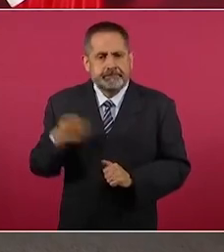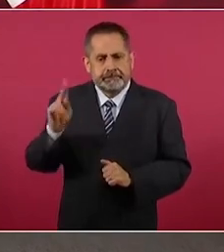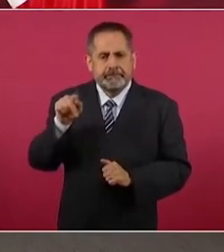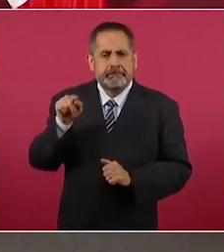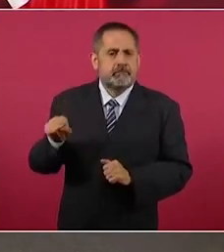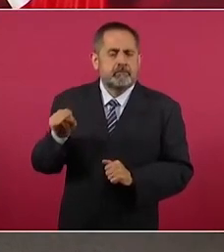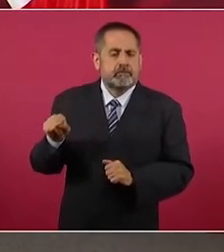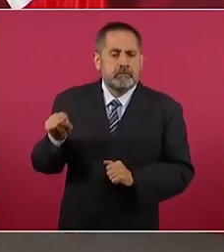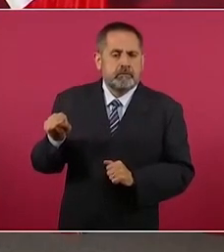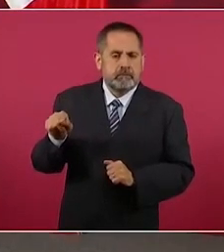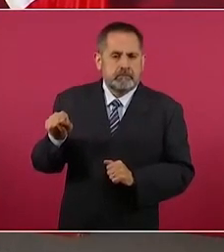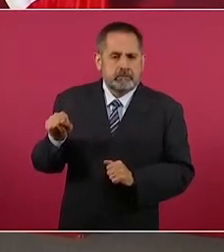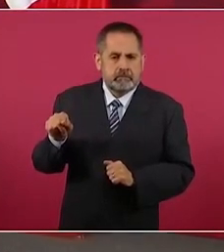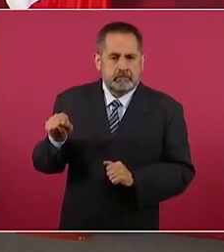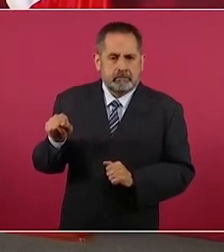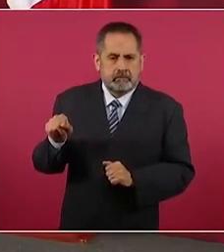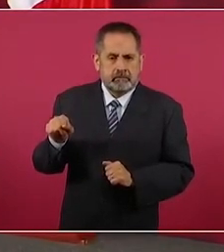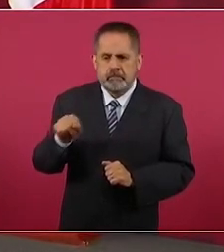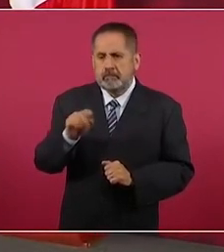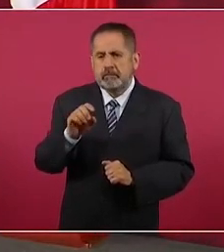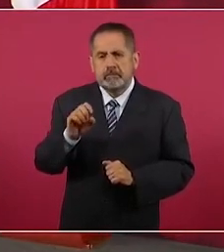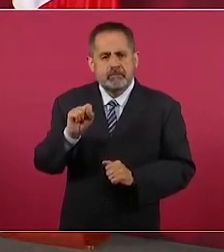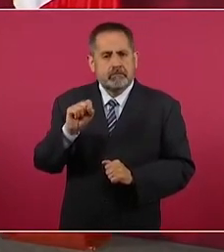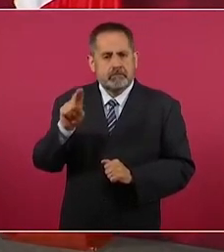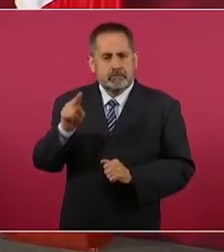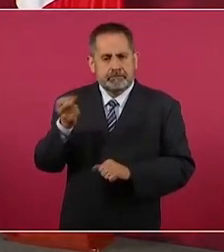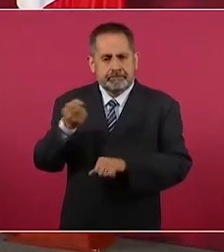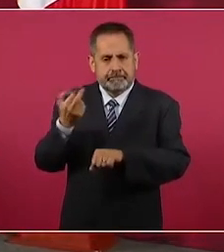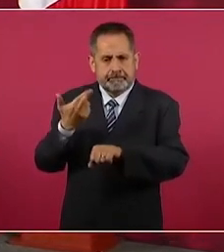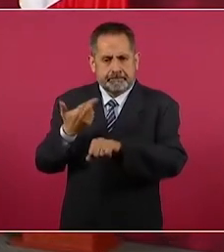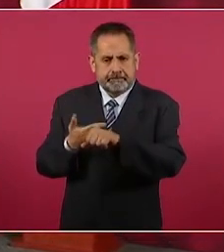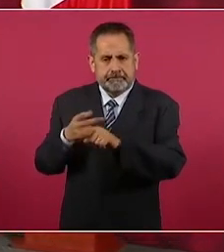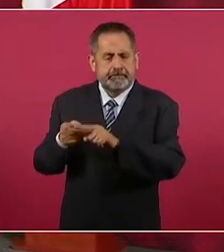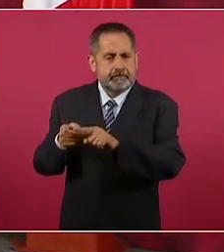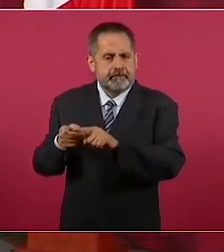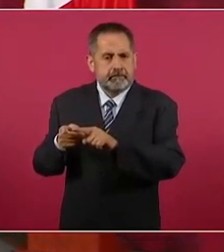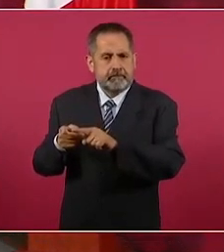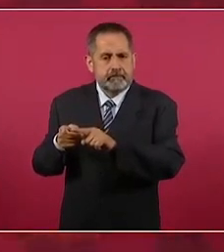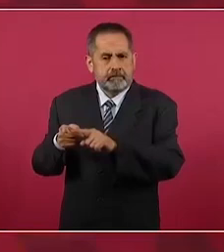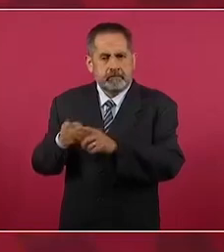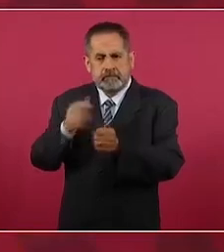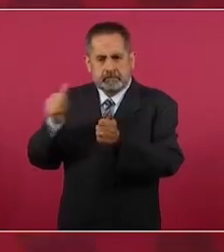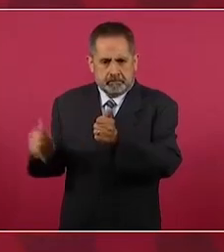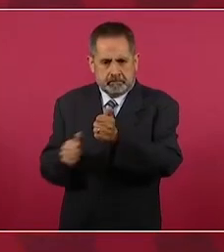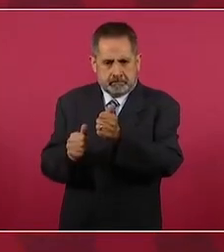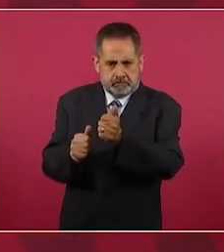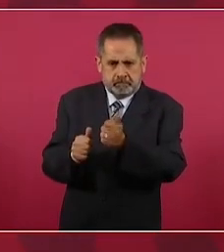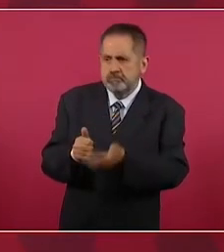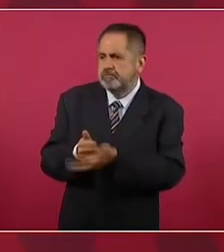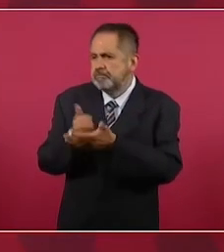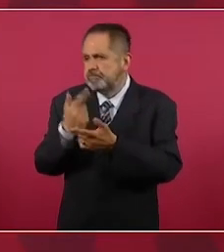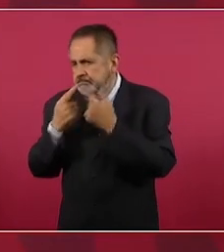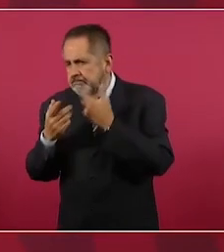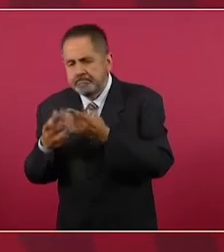pero el subsecretario lo está